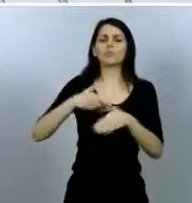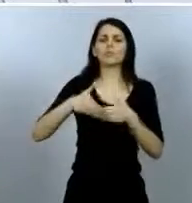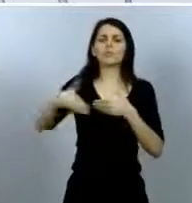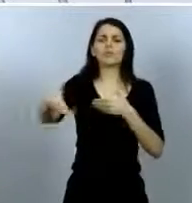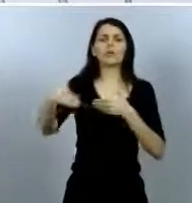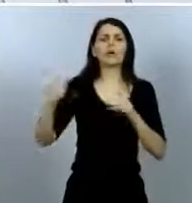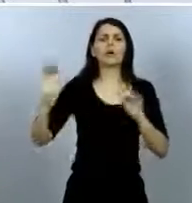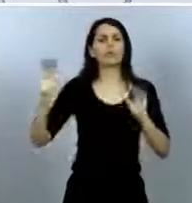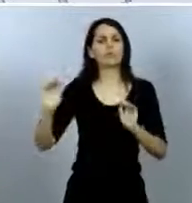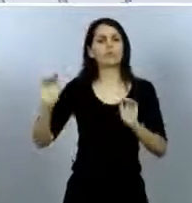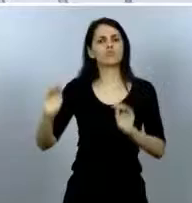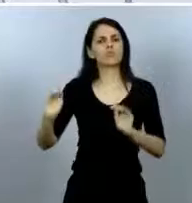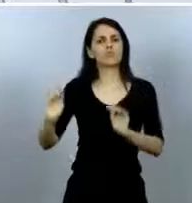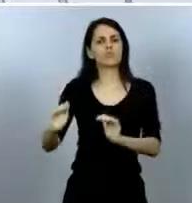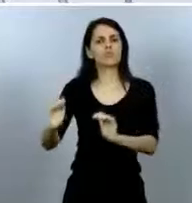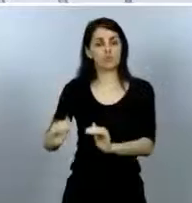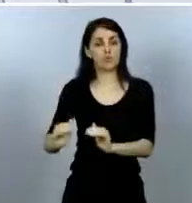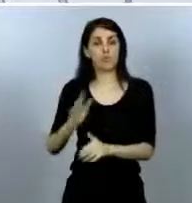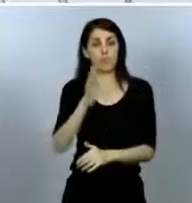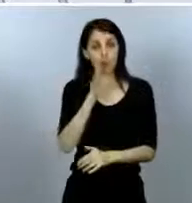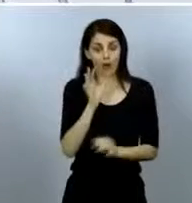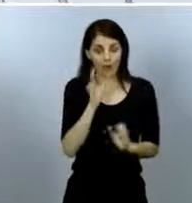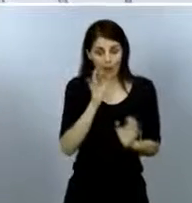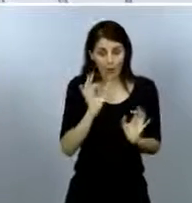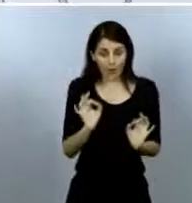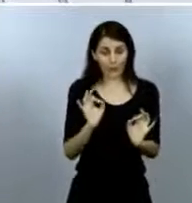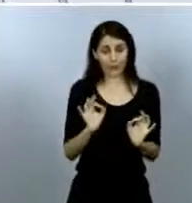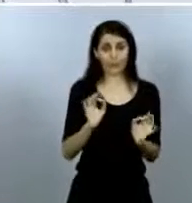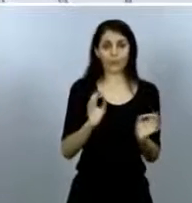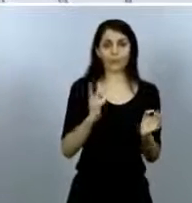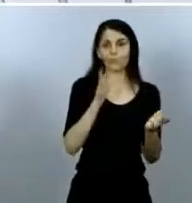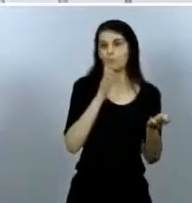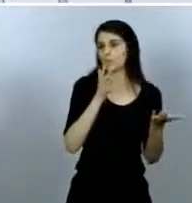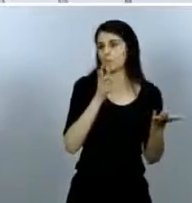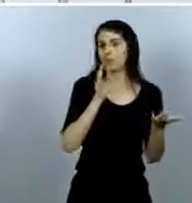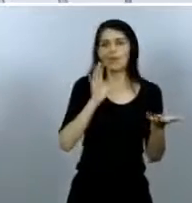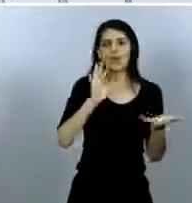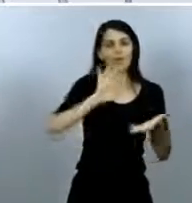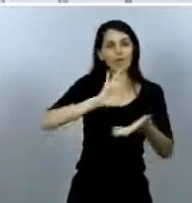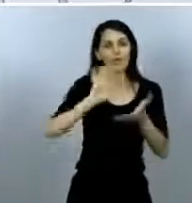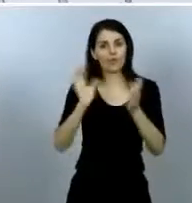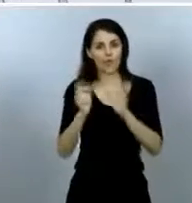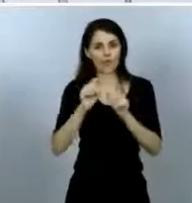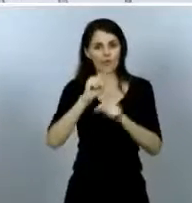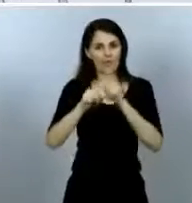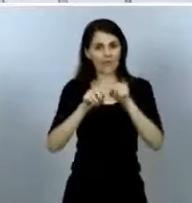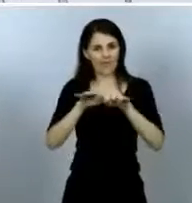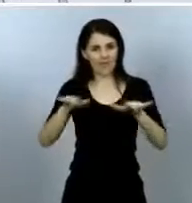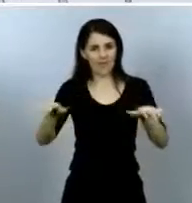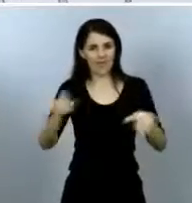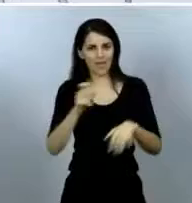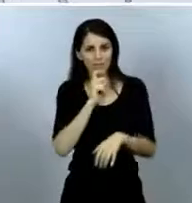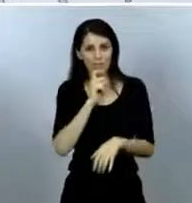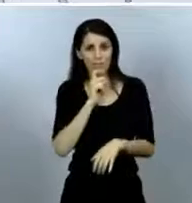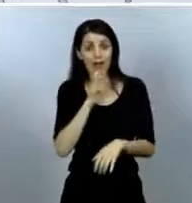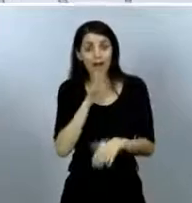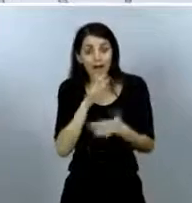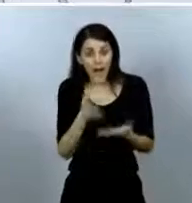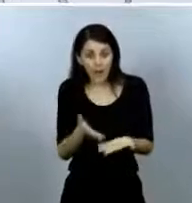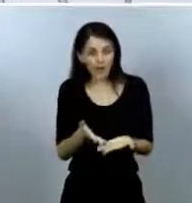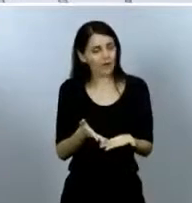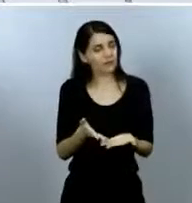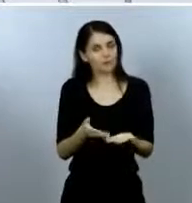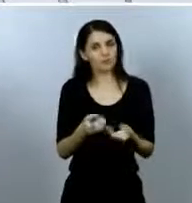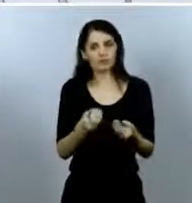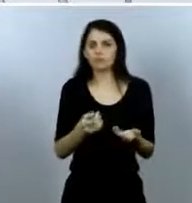época por el momento de evolución de la pequeña que estamos ahora mismo según han visto en la gráfica ahora estamos detectando muchos